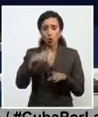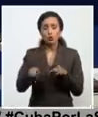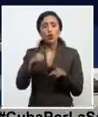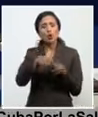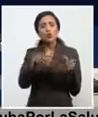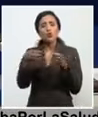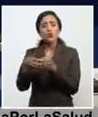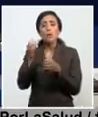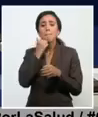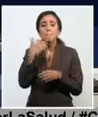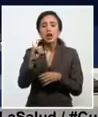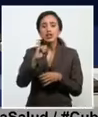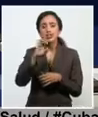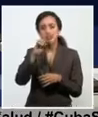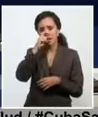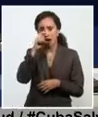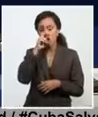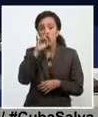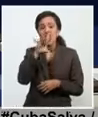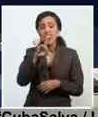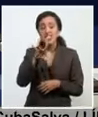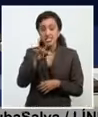años, con 15 casos, que es el